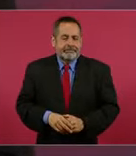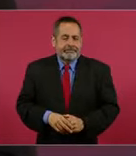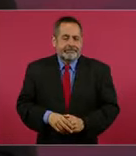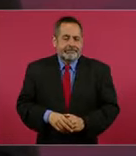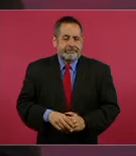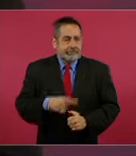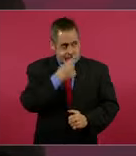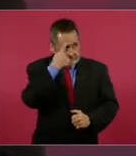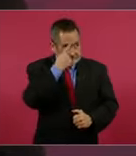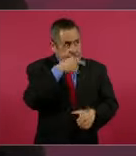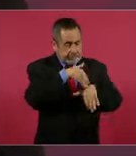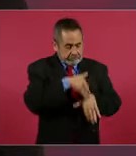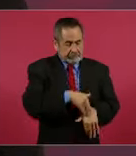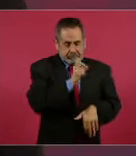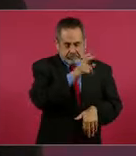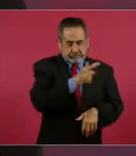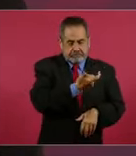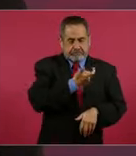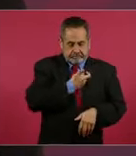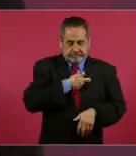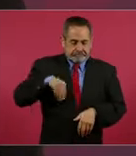una misión